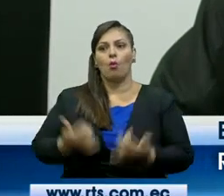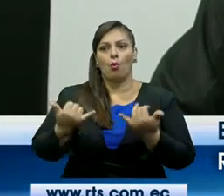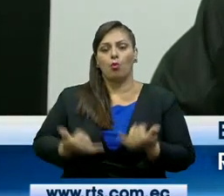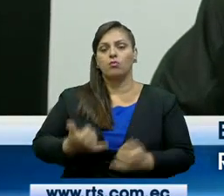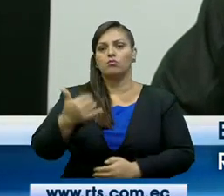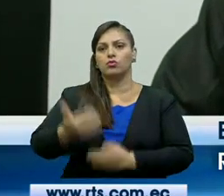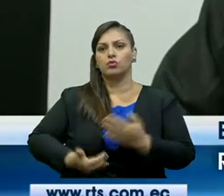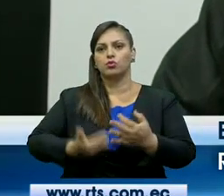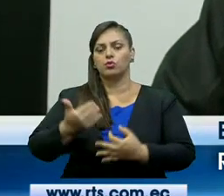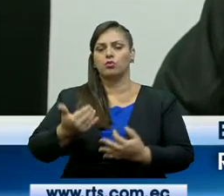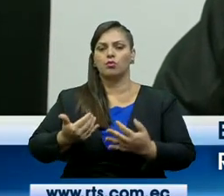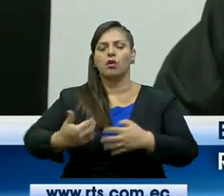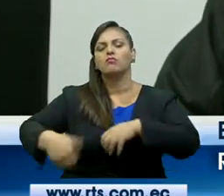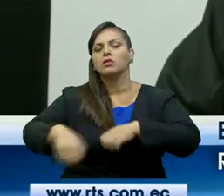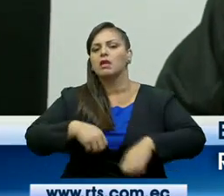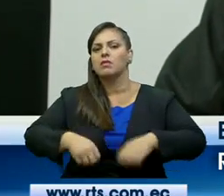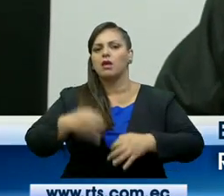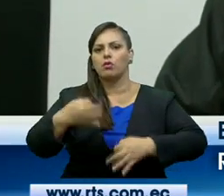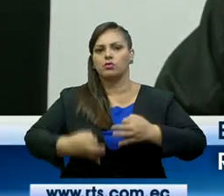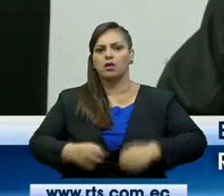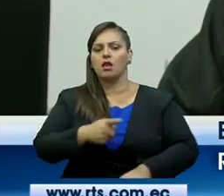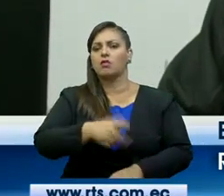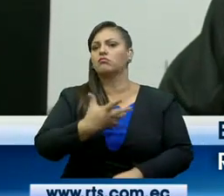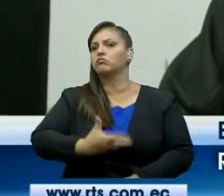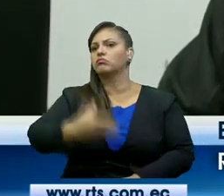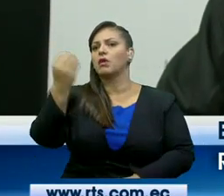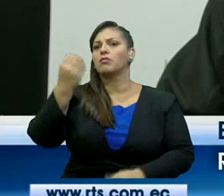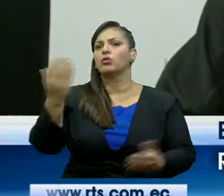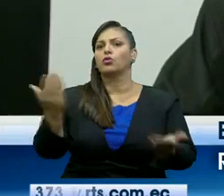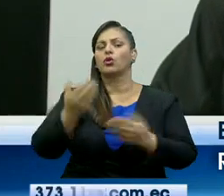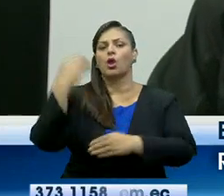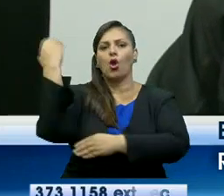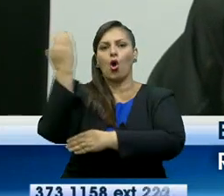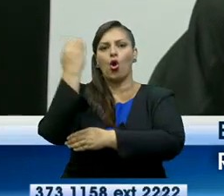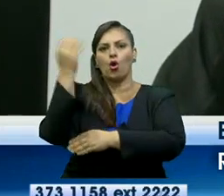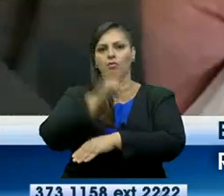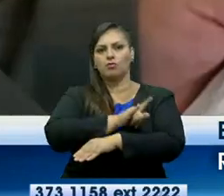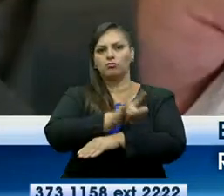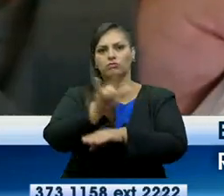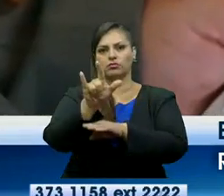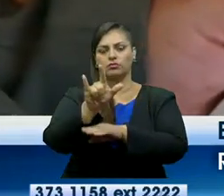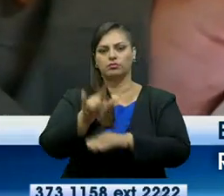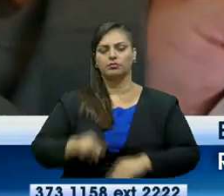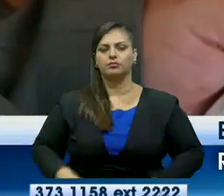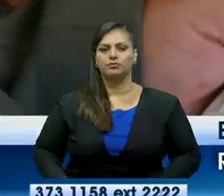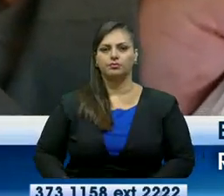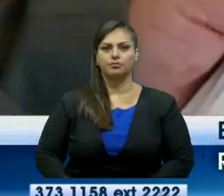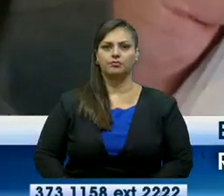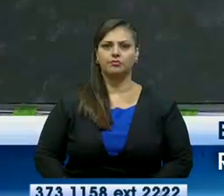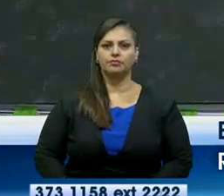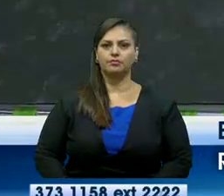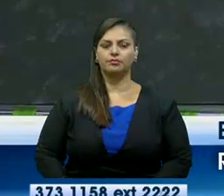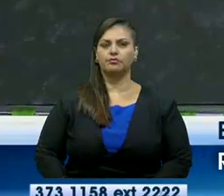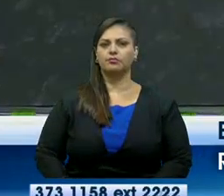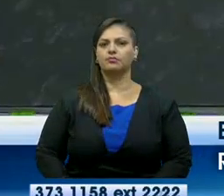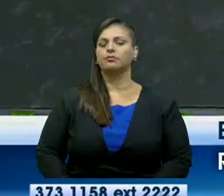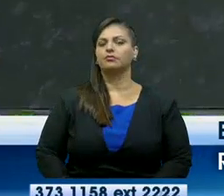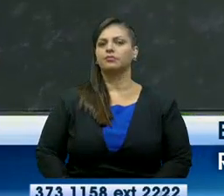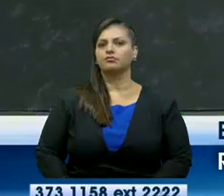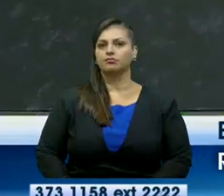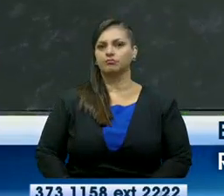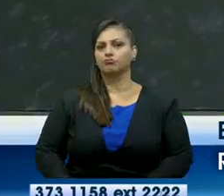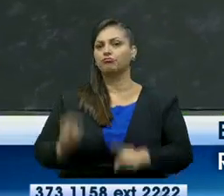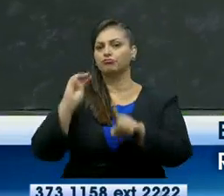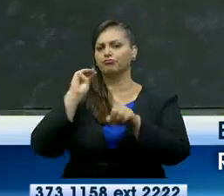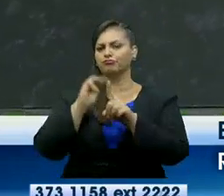Él tenía pasajes, creo que iba para Colombia, es lo que tenemos la información. Aunque mediante mensajes de texto, el